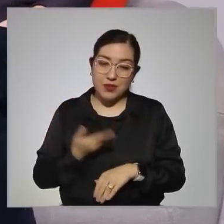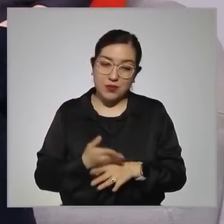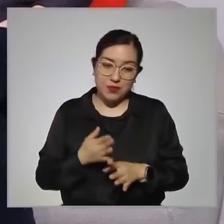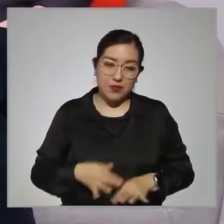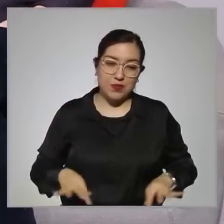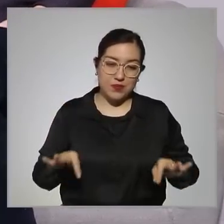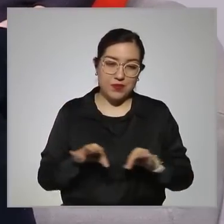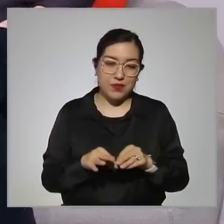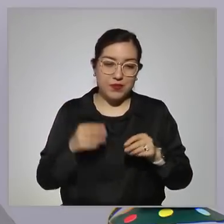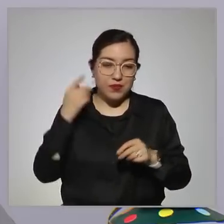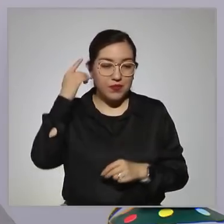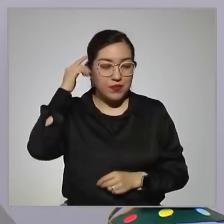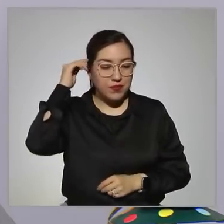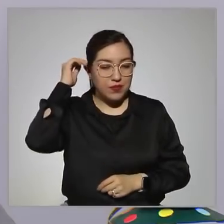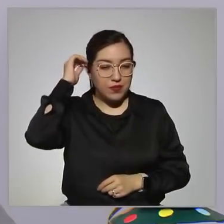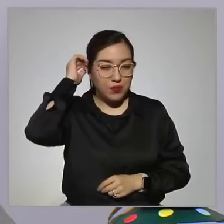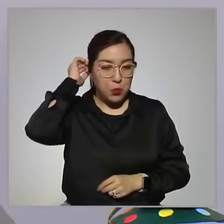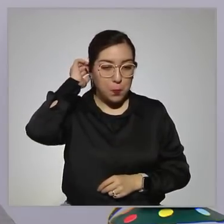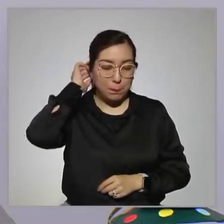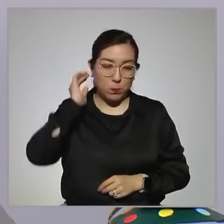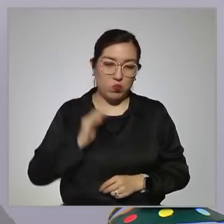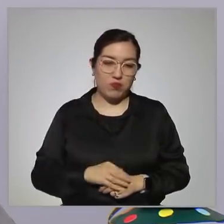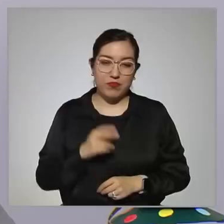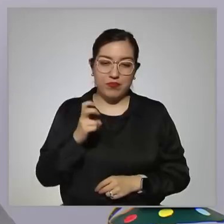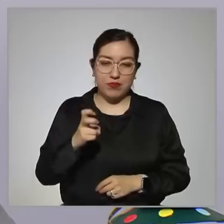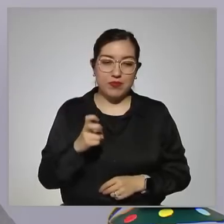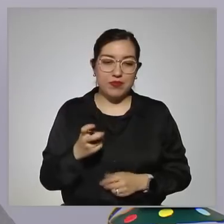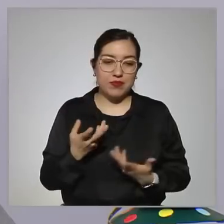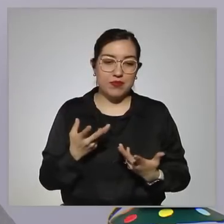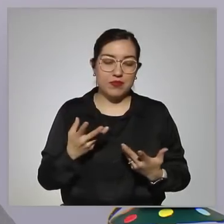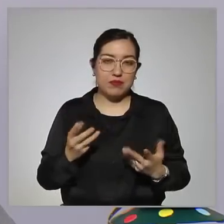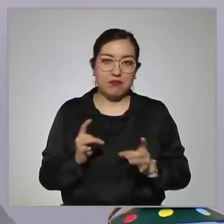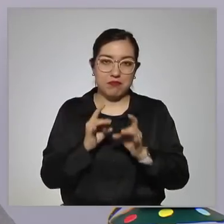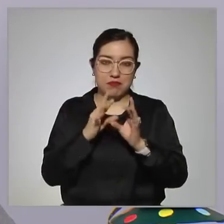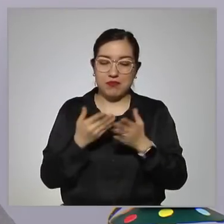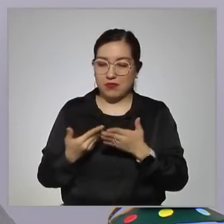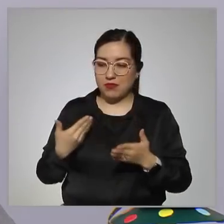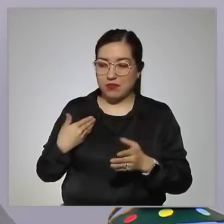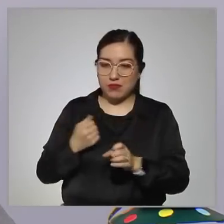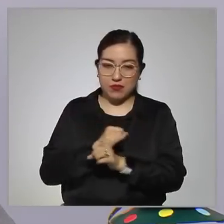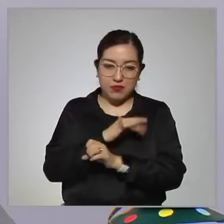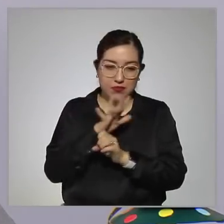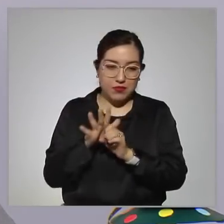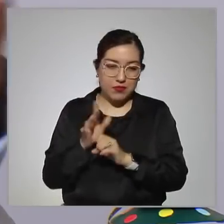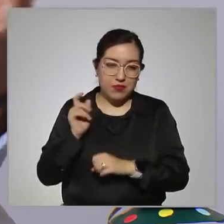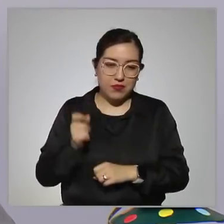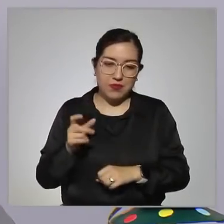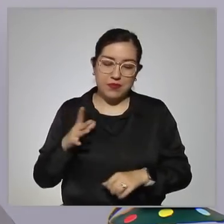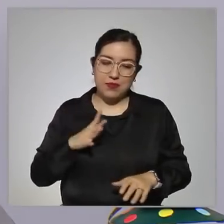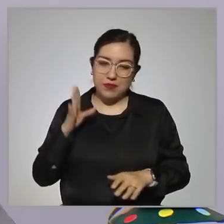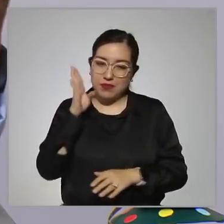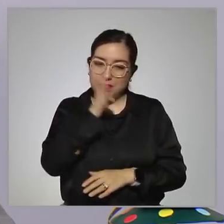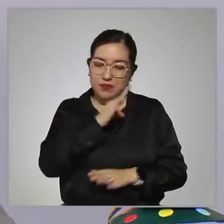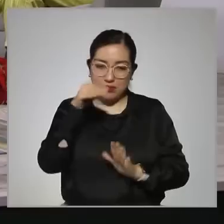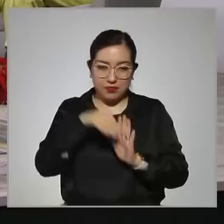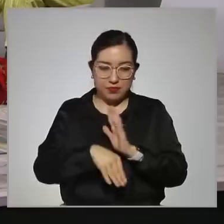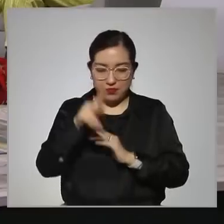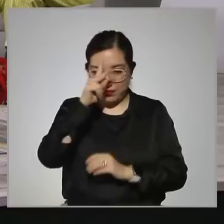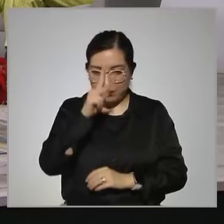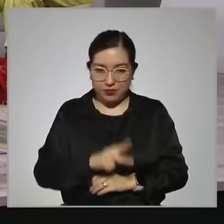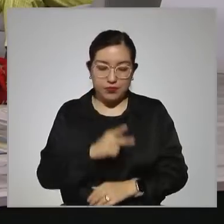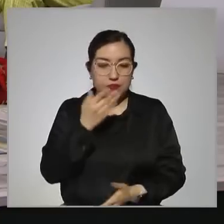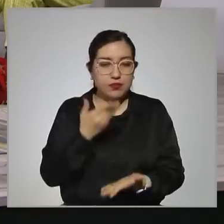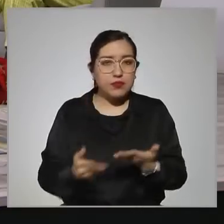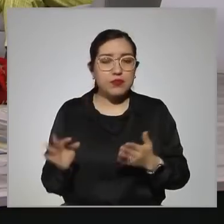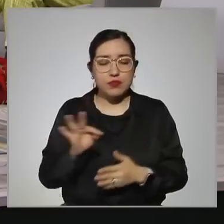porque justo somos una sociedad que viene saliendo de una pandemia, ¿no? Que fue una tragedia mundial. Entonces, pues